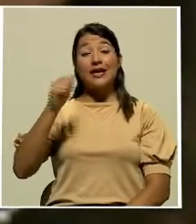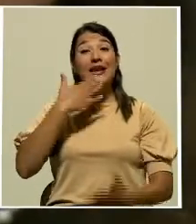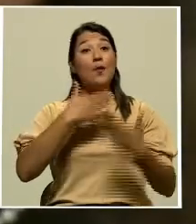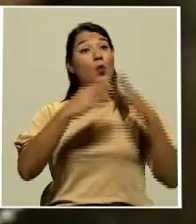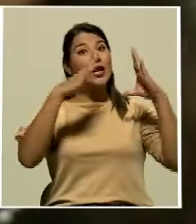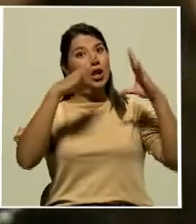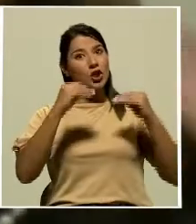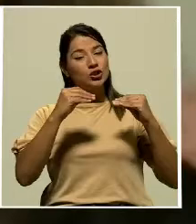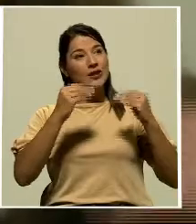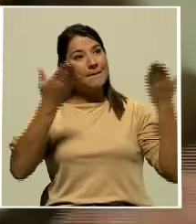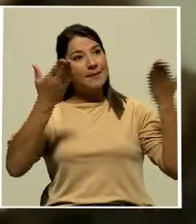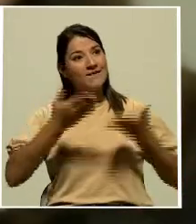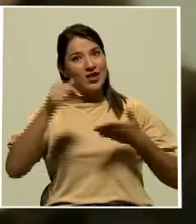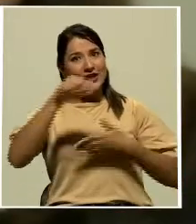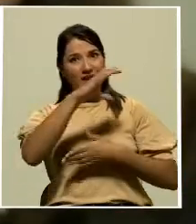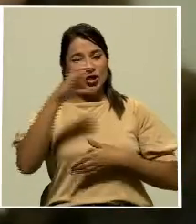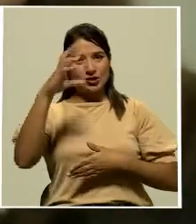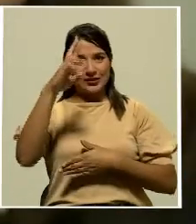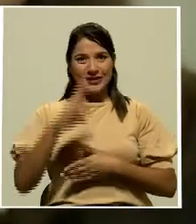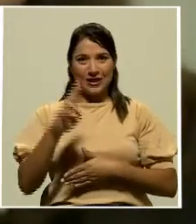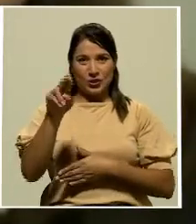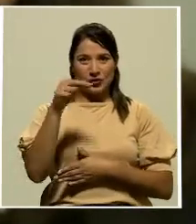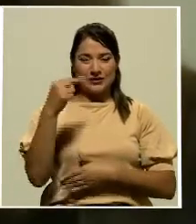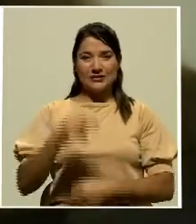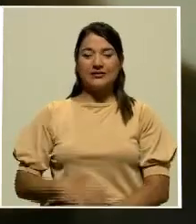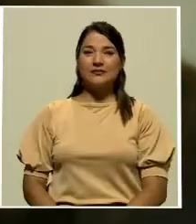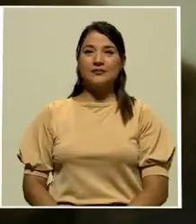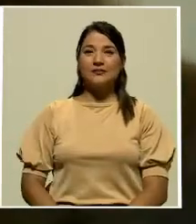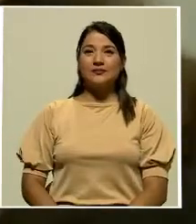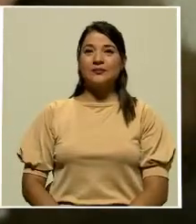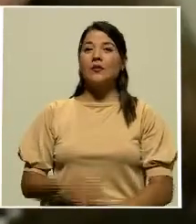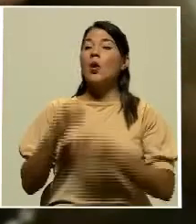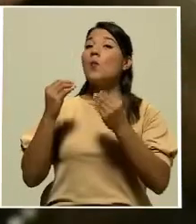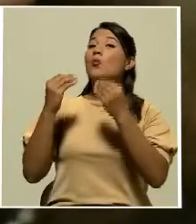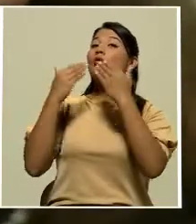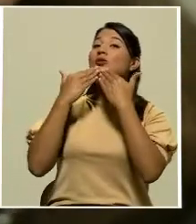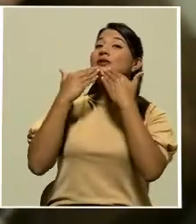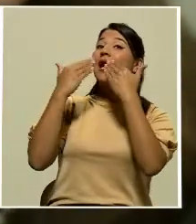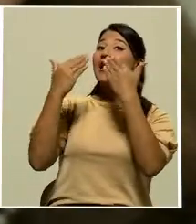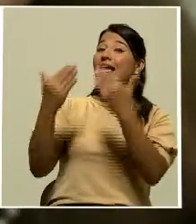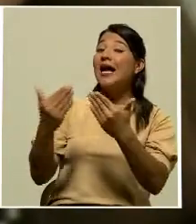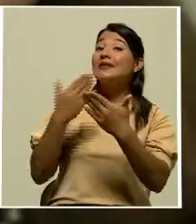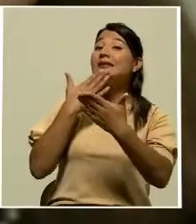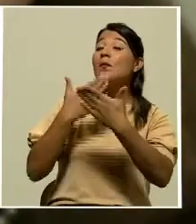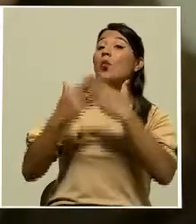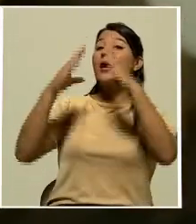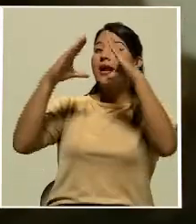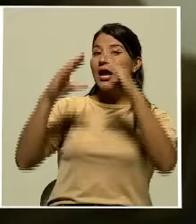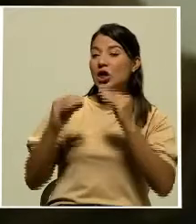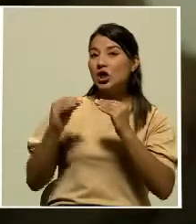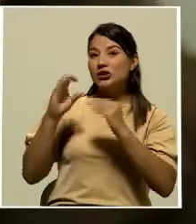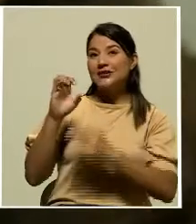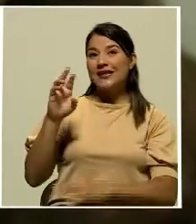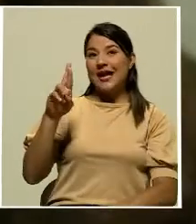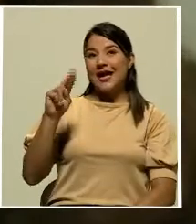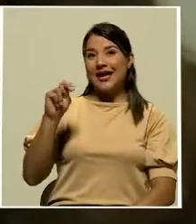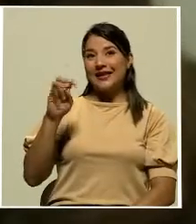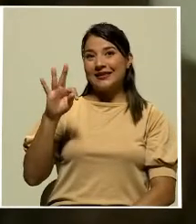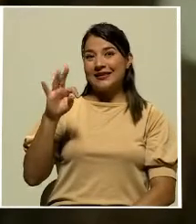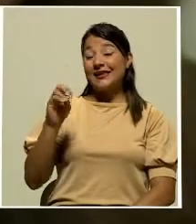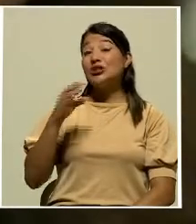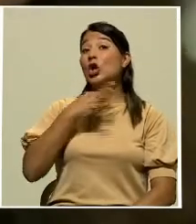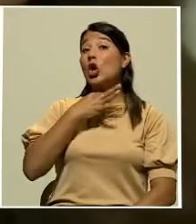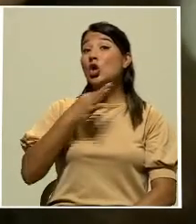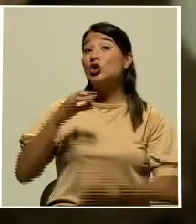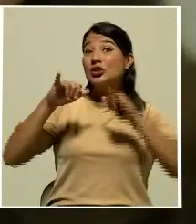Souza. Bienvenida a Costa Rica Noticias. Muchas gracias. Buenas noches, don Ernesto. Un gusto estar